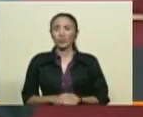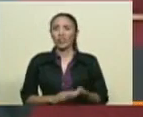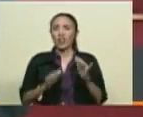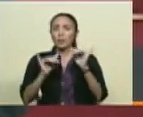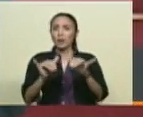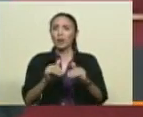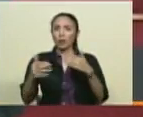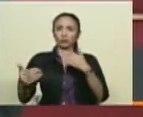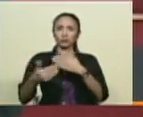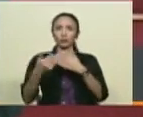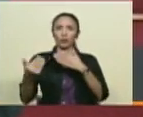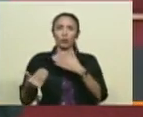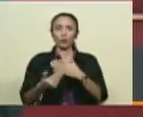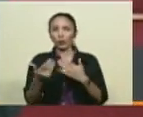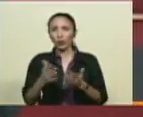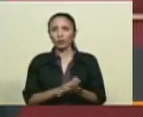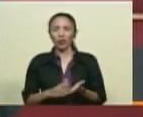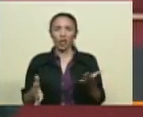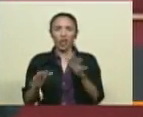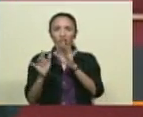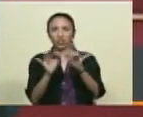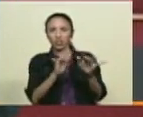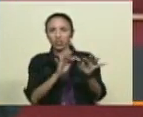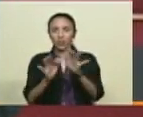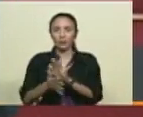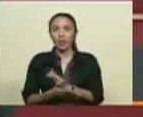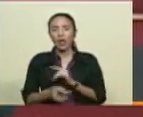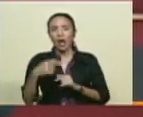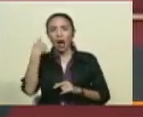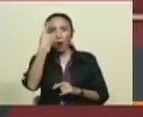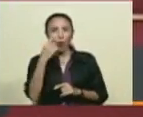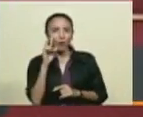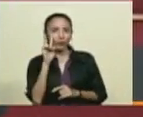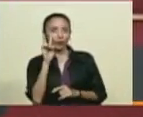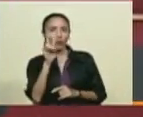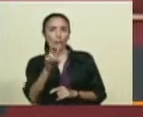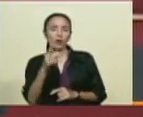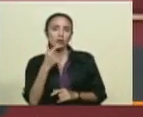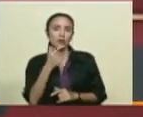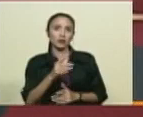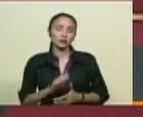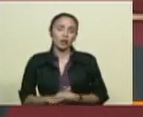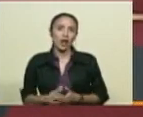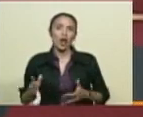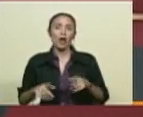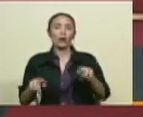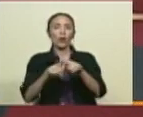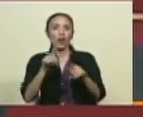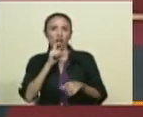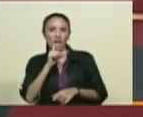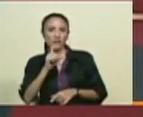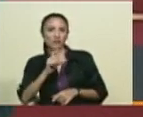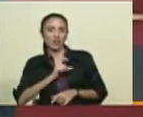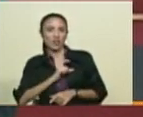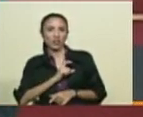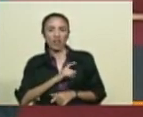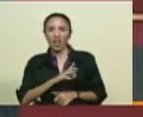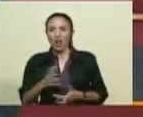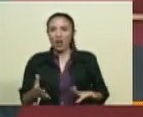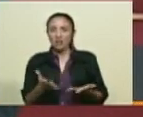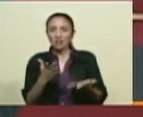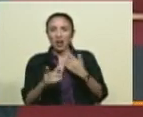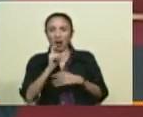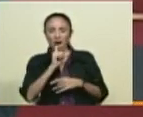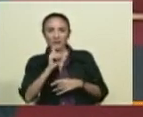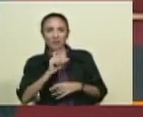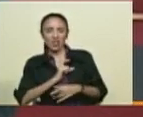Venezuela el odio que se le ve en los ojos cuando nombra nuestra amada patria. Se le ve el odio